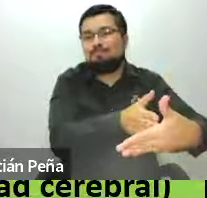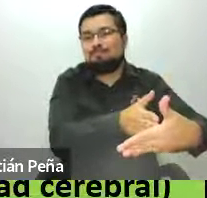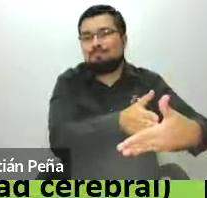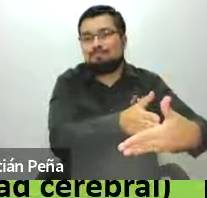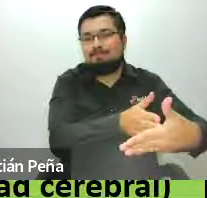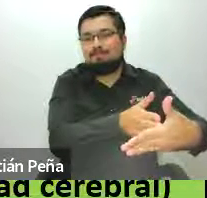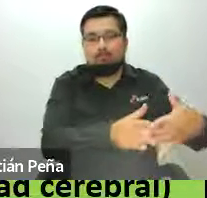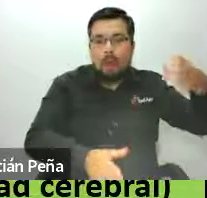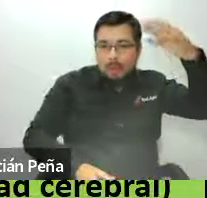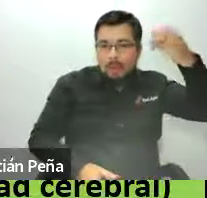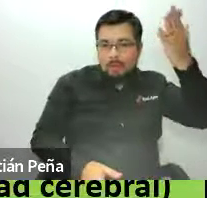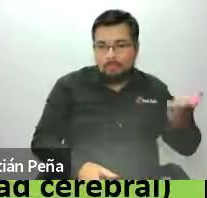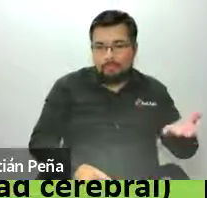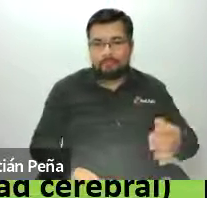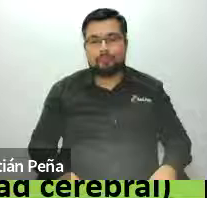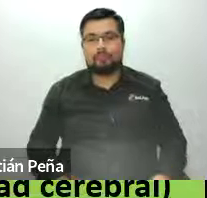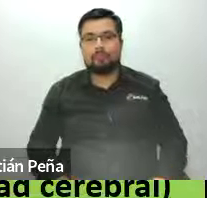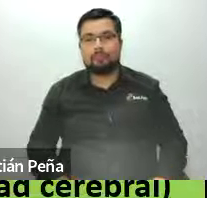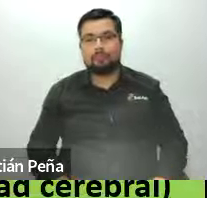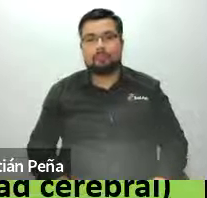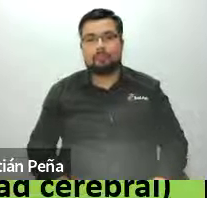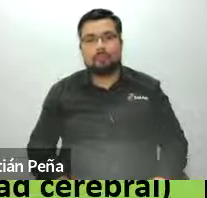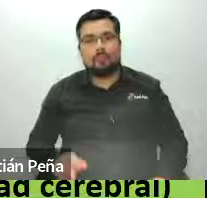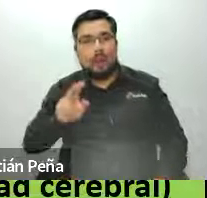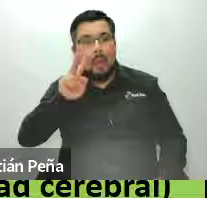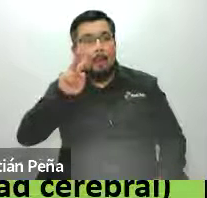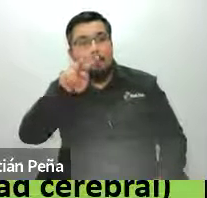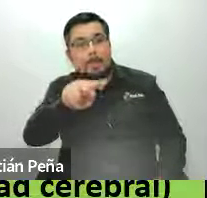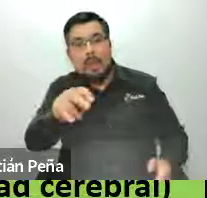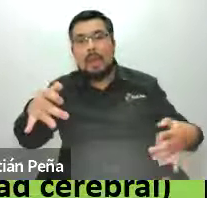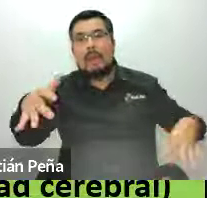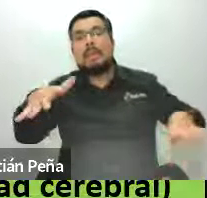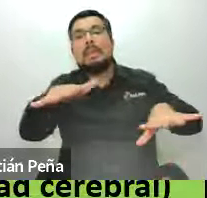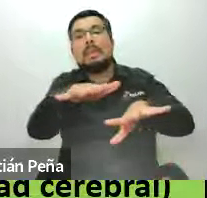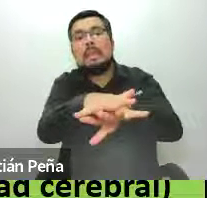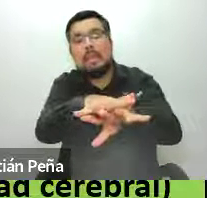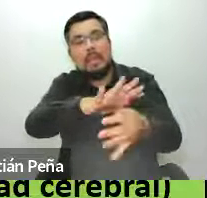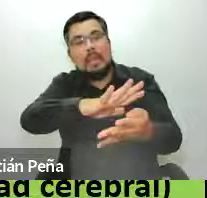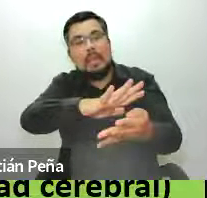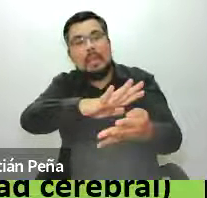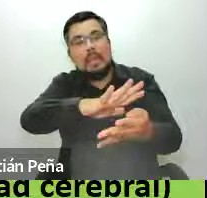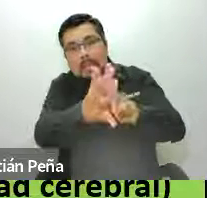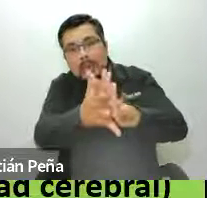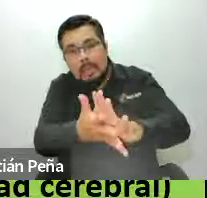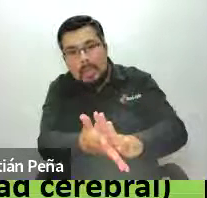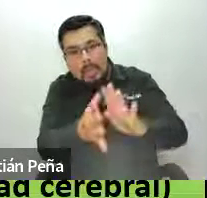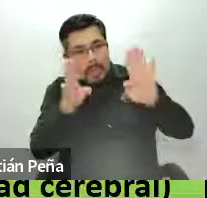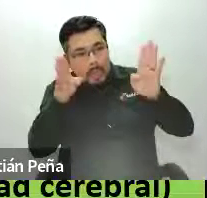persona, mirarlo integralmente desde el enfoque multidimensional, como les había contado, ¿no? Las